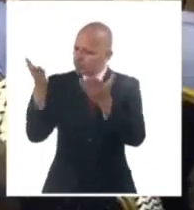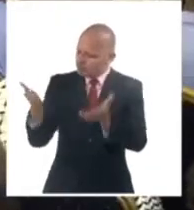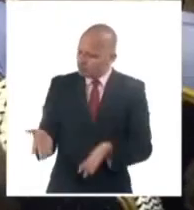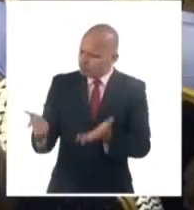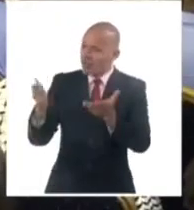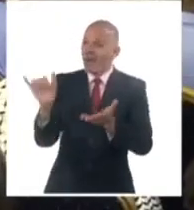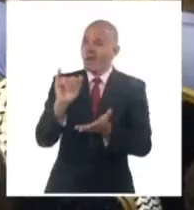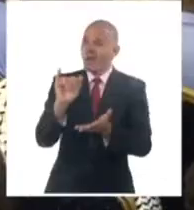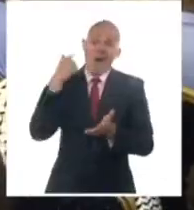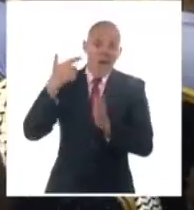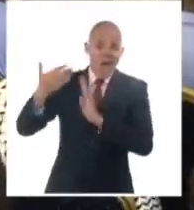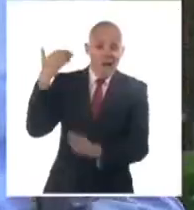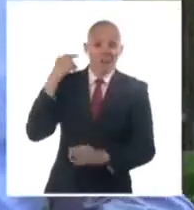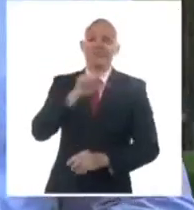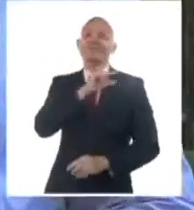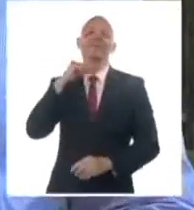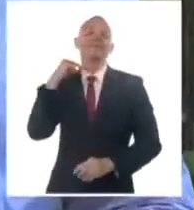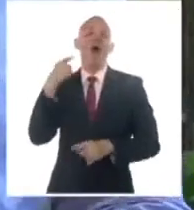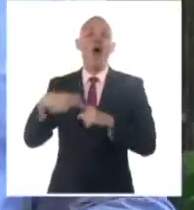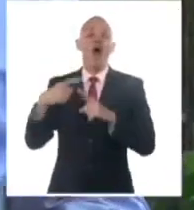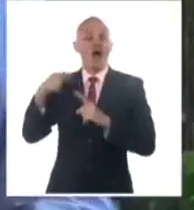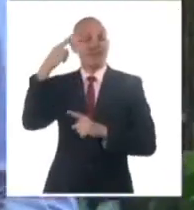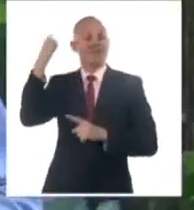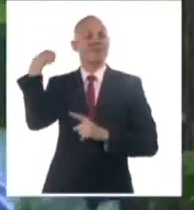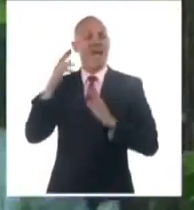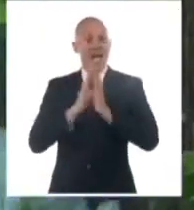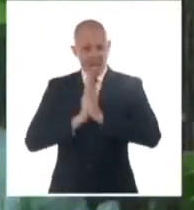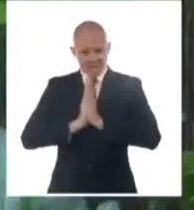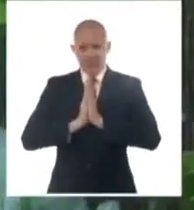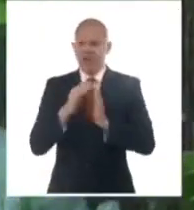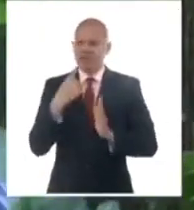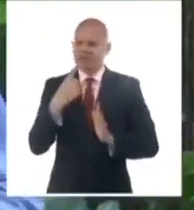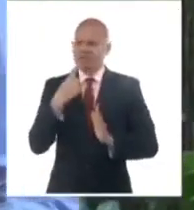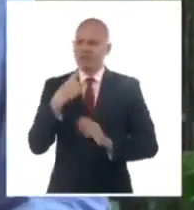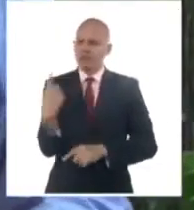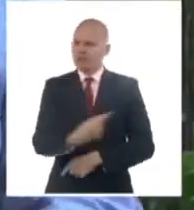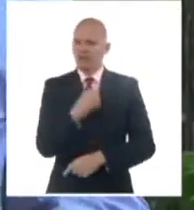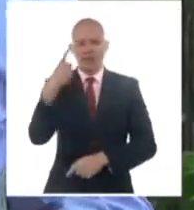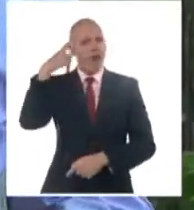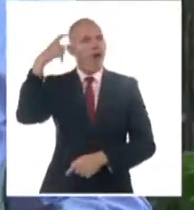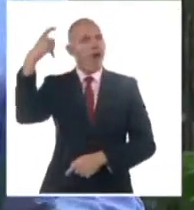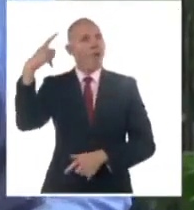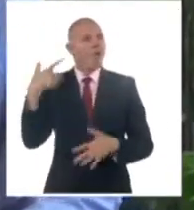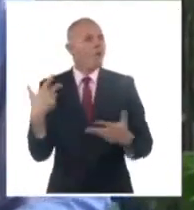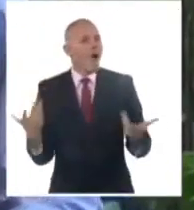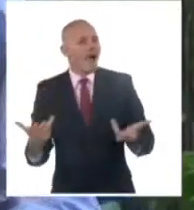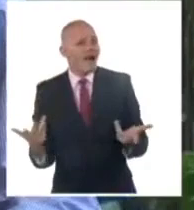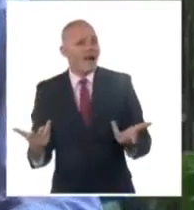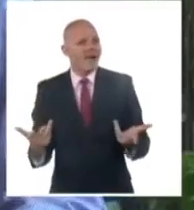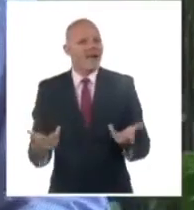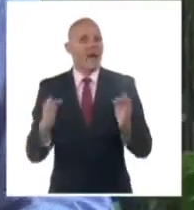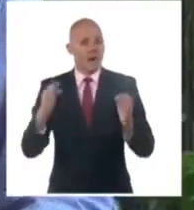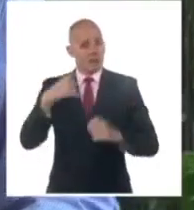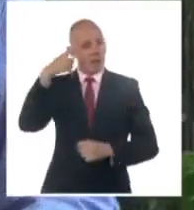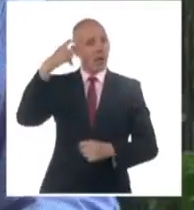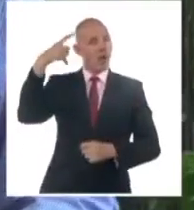King, también tiene un sueño. Tenemos un sueño que es, con solidaridad,